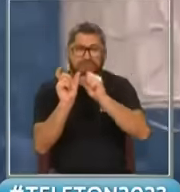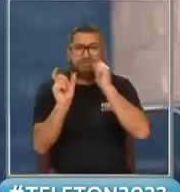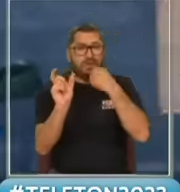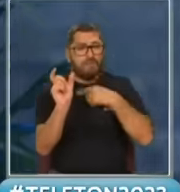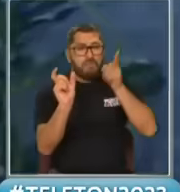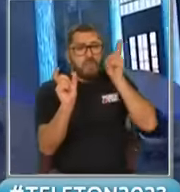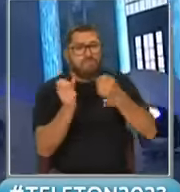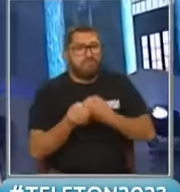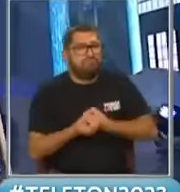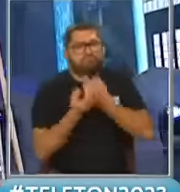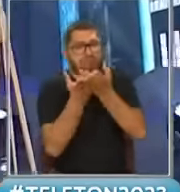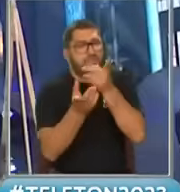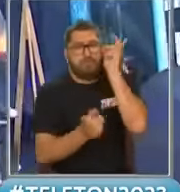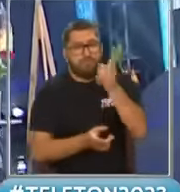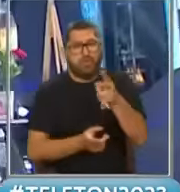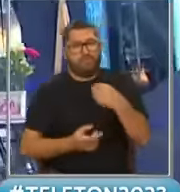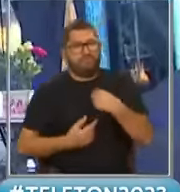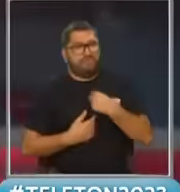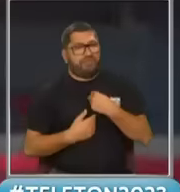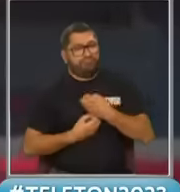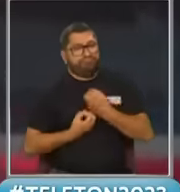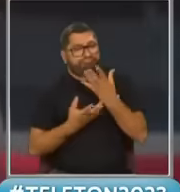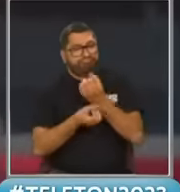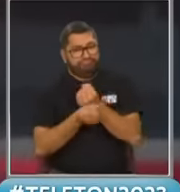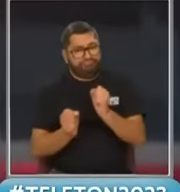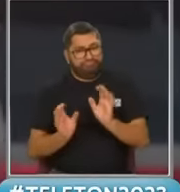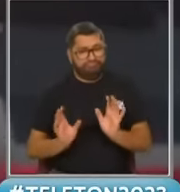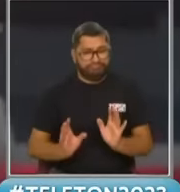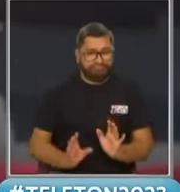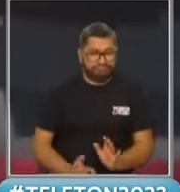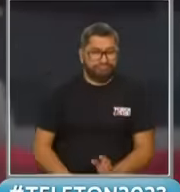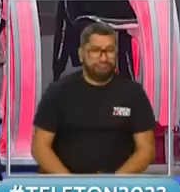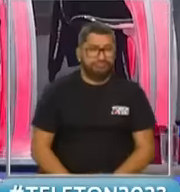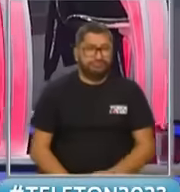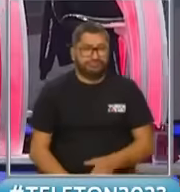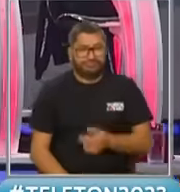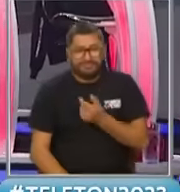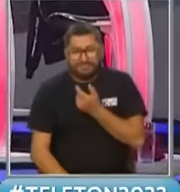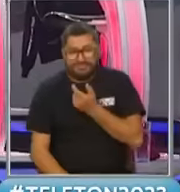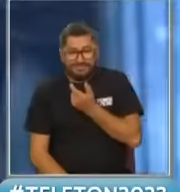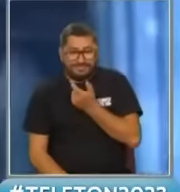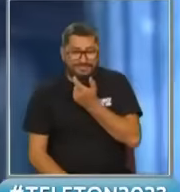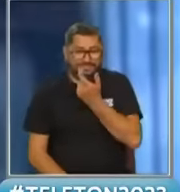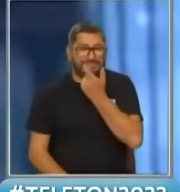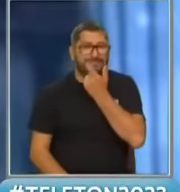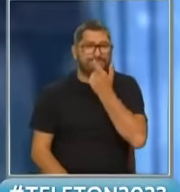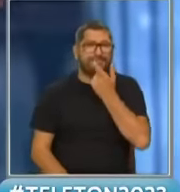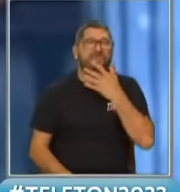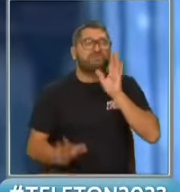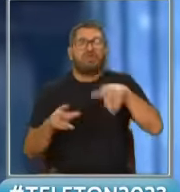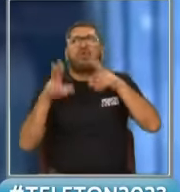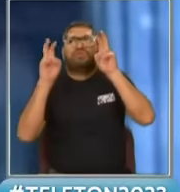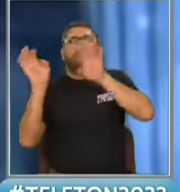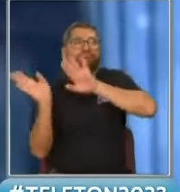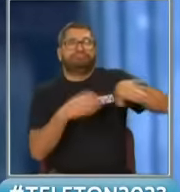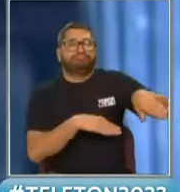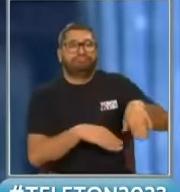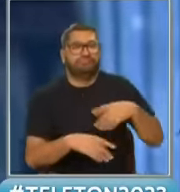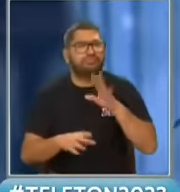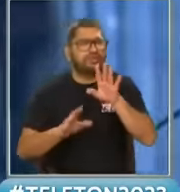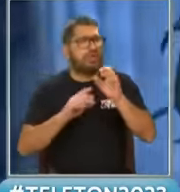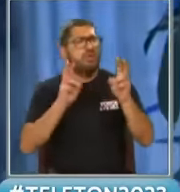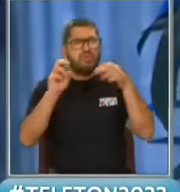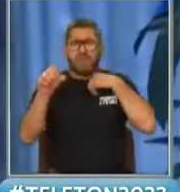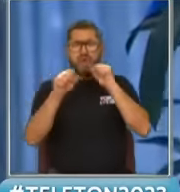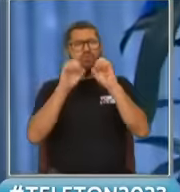Bueno. carretera en mi camioneta